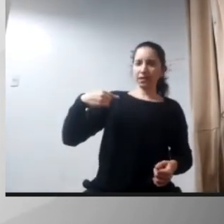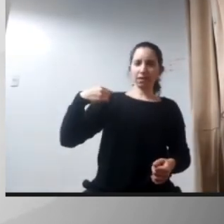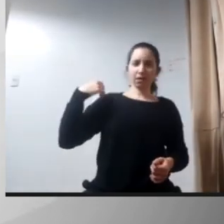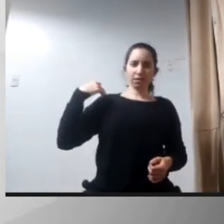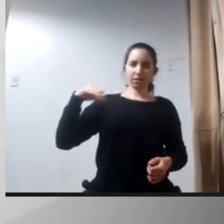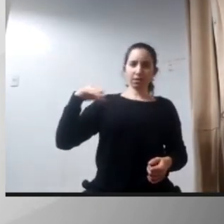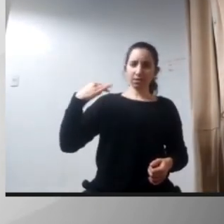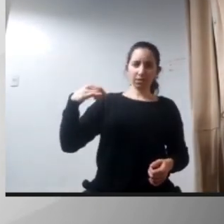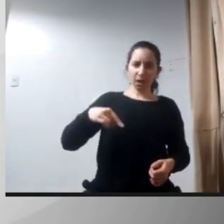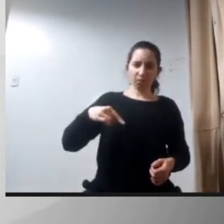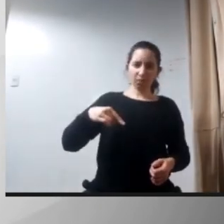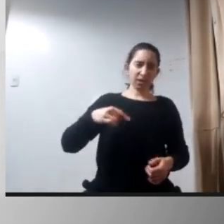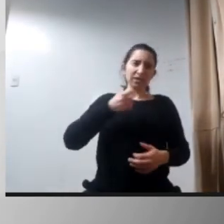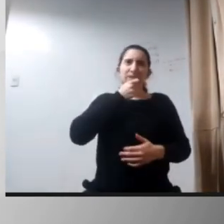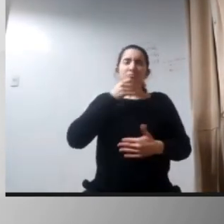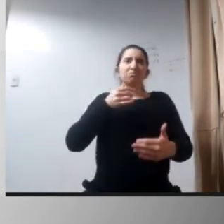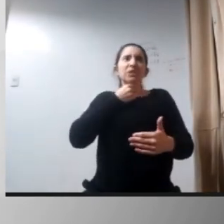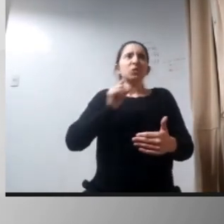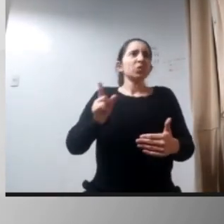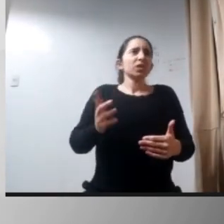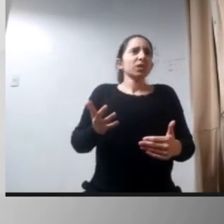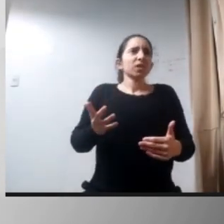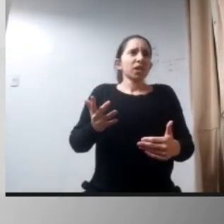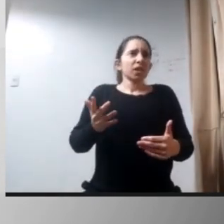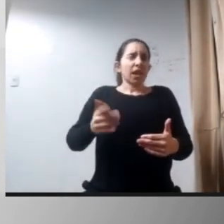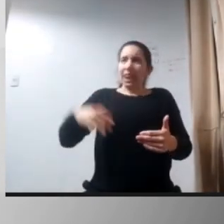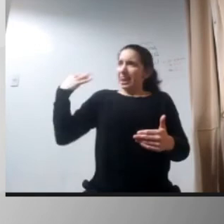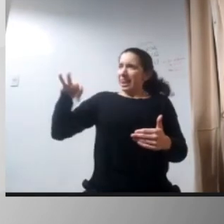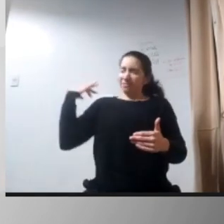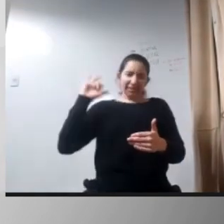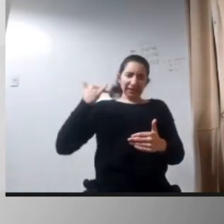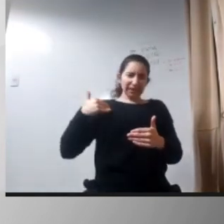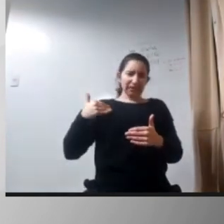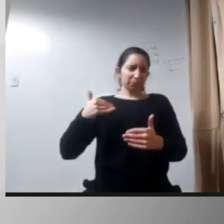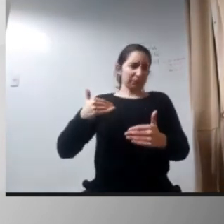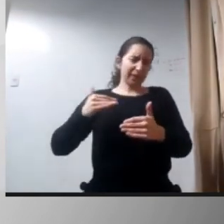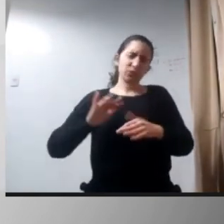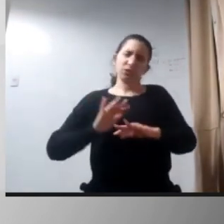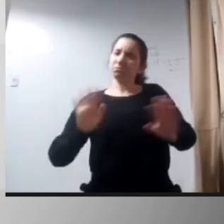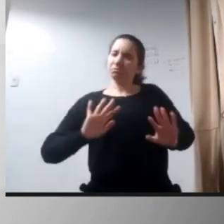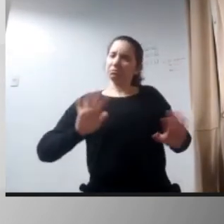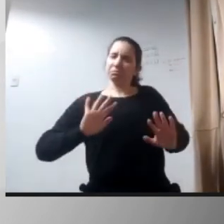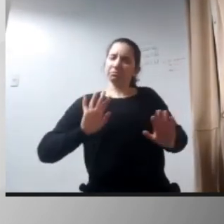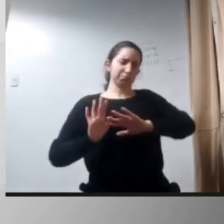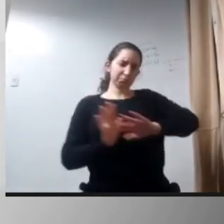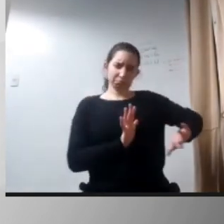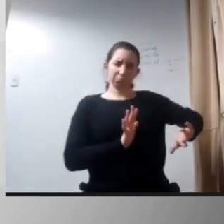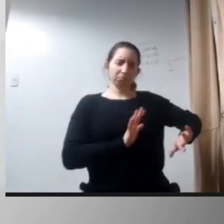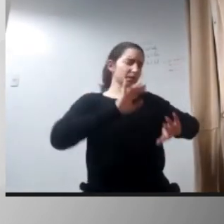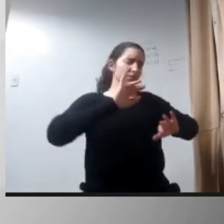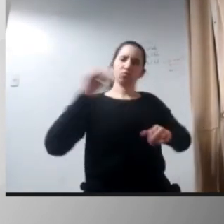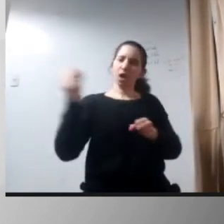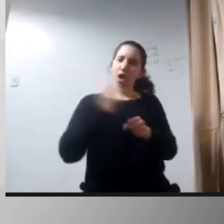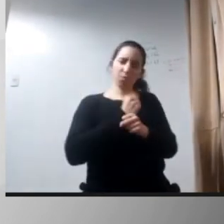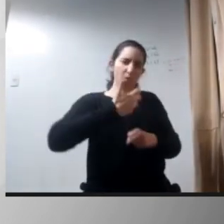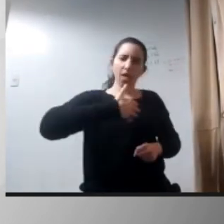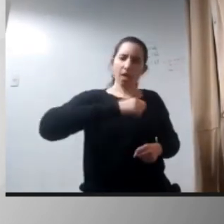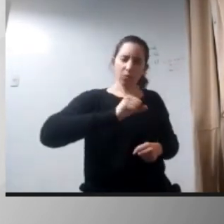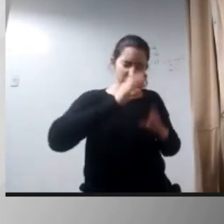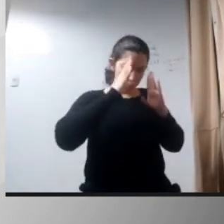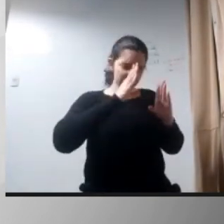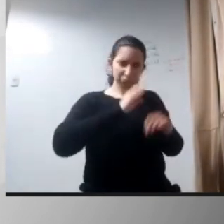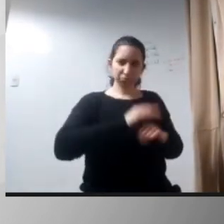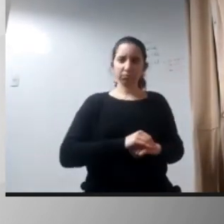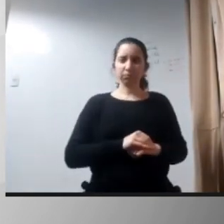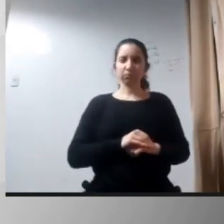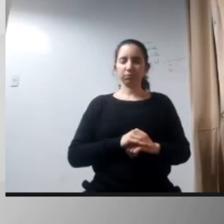adelante un embarazo no deseado. Lo que ocurre con la gestación de